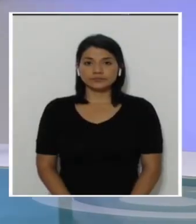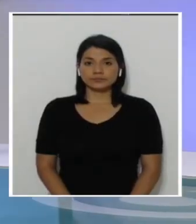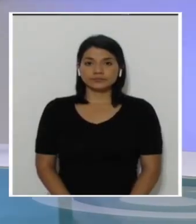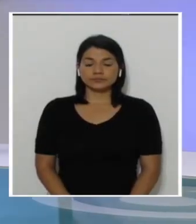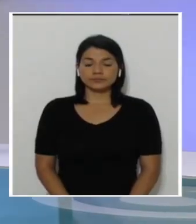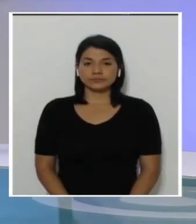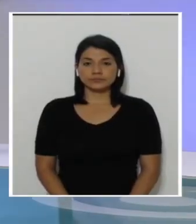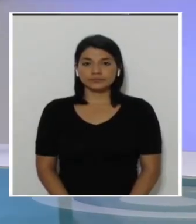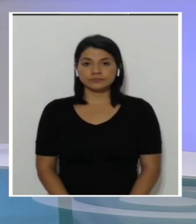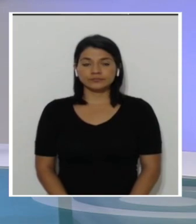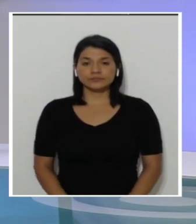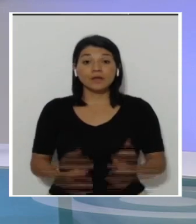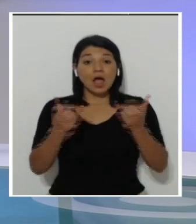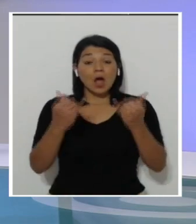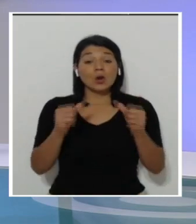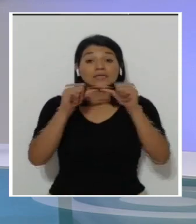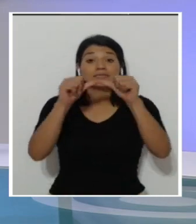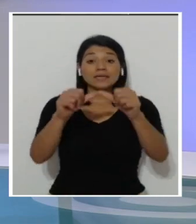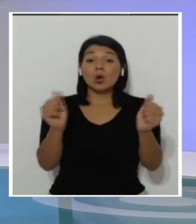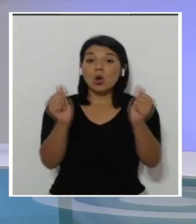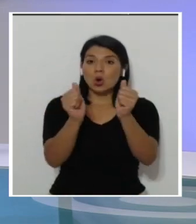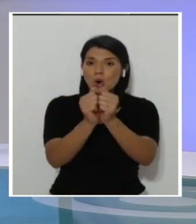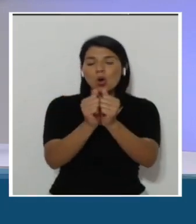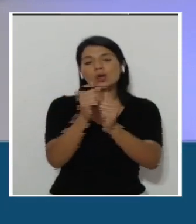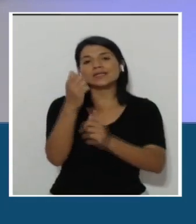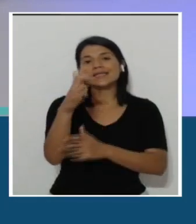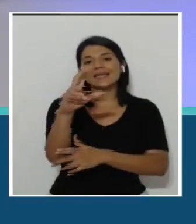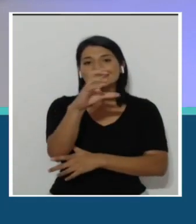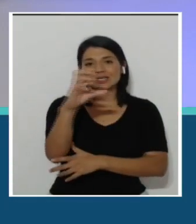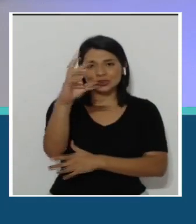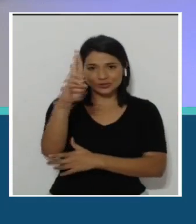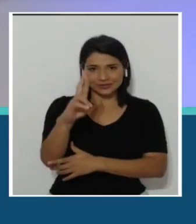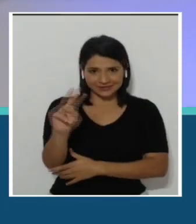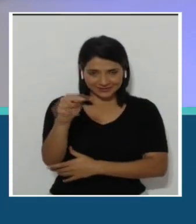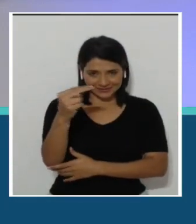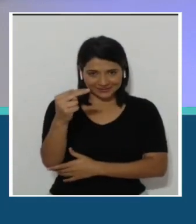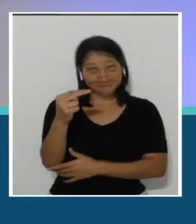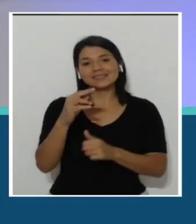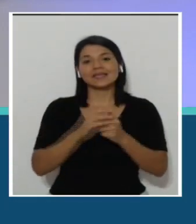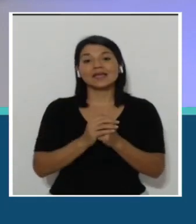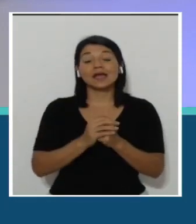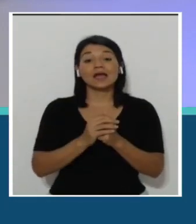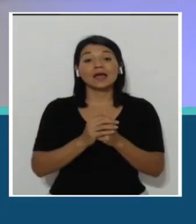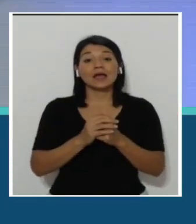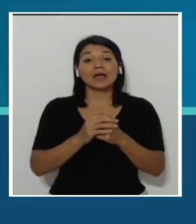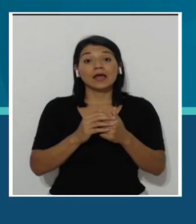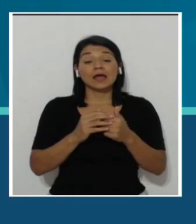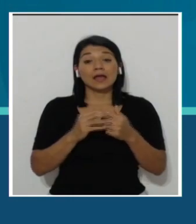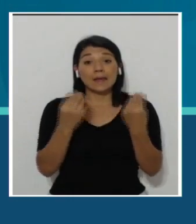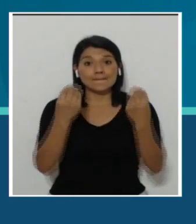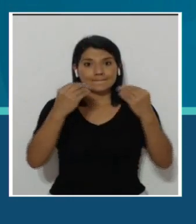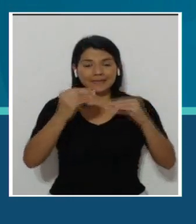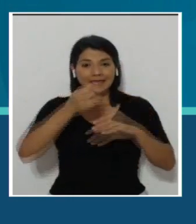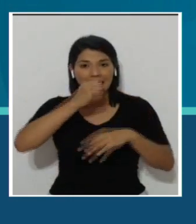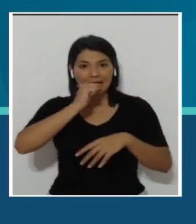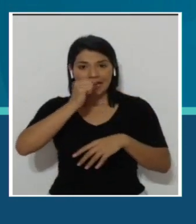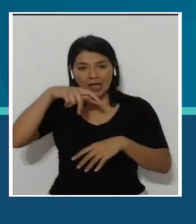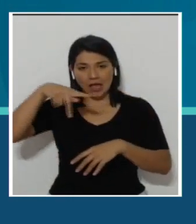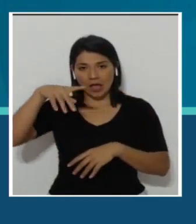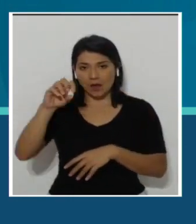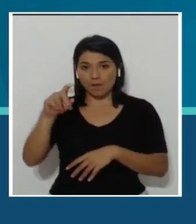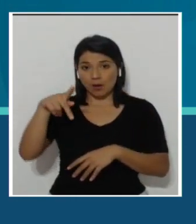Vamos a continuar con esta edición estelar de 13 Costa Rica Noticias. La cadena de heladerías Pops compartió un comunicado de prensa 2 días después